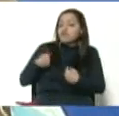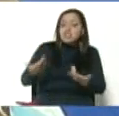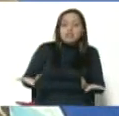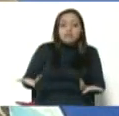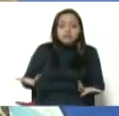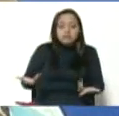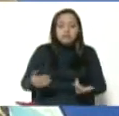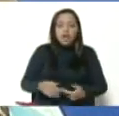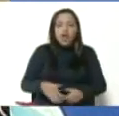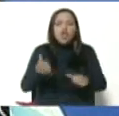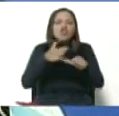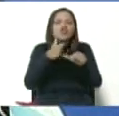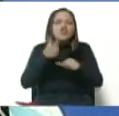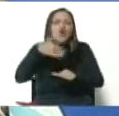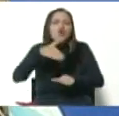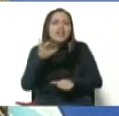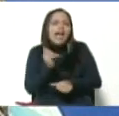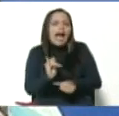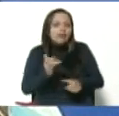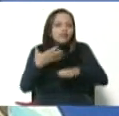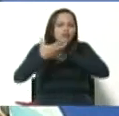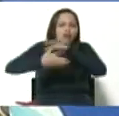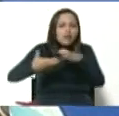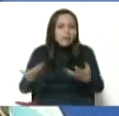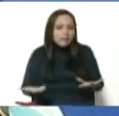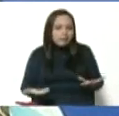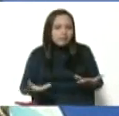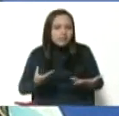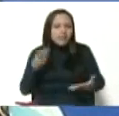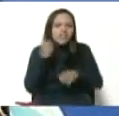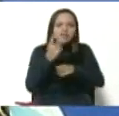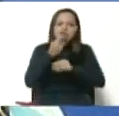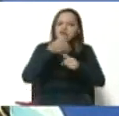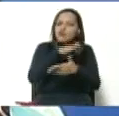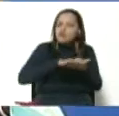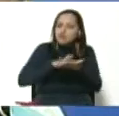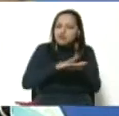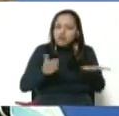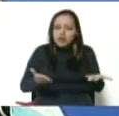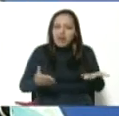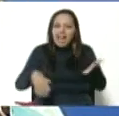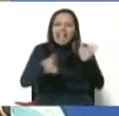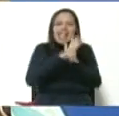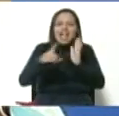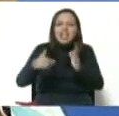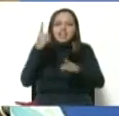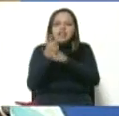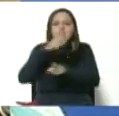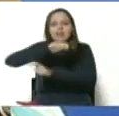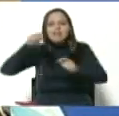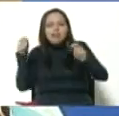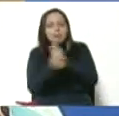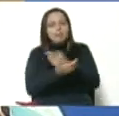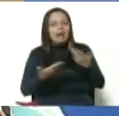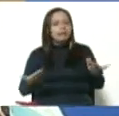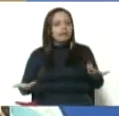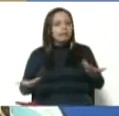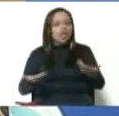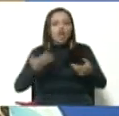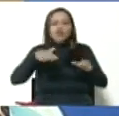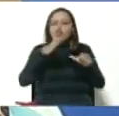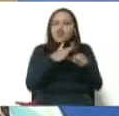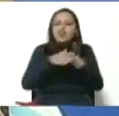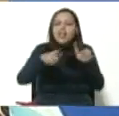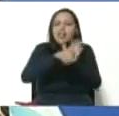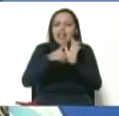está el nudo que tenemos que desatar, dónde está la ley que tenemos que transformar, dónde está la